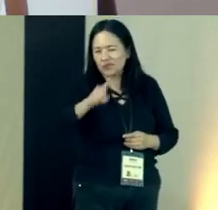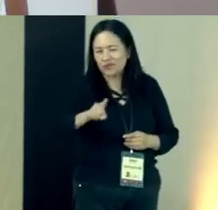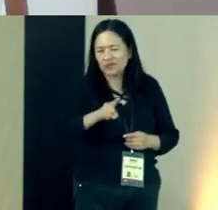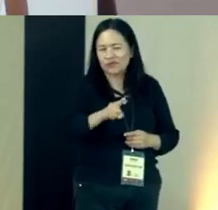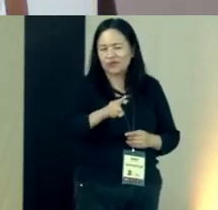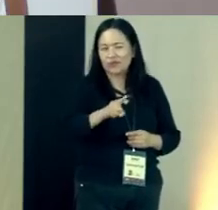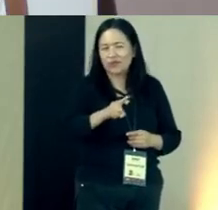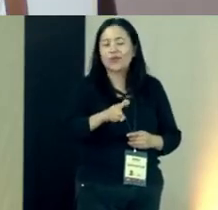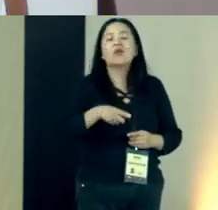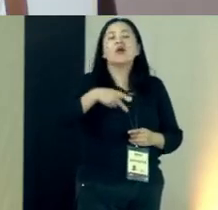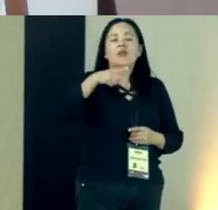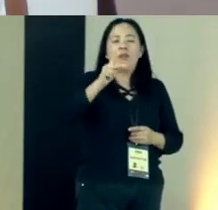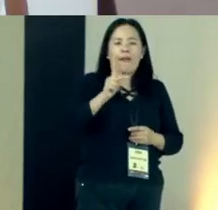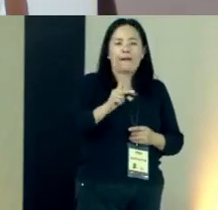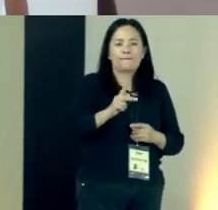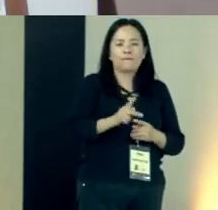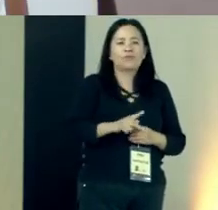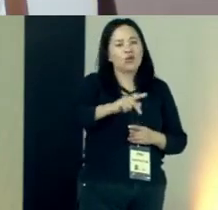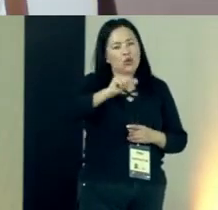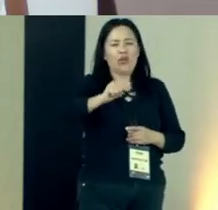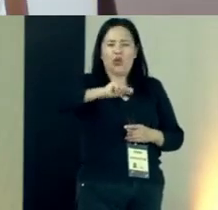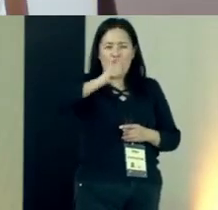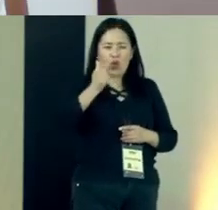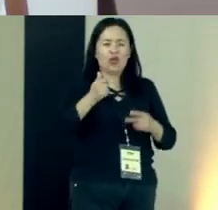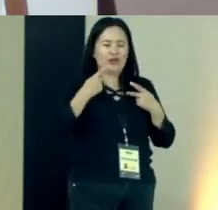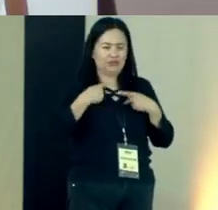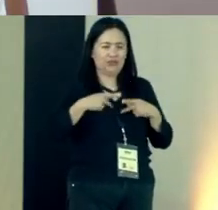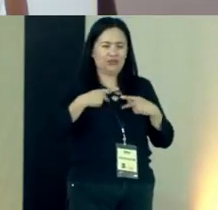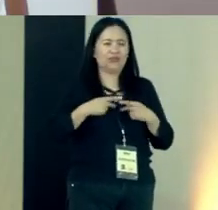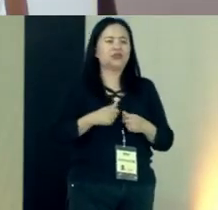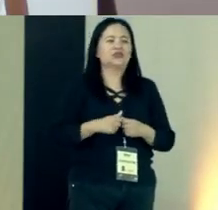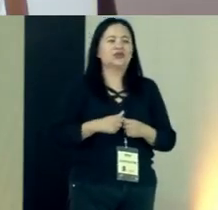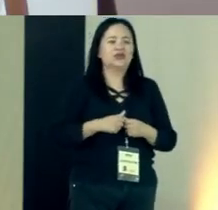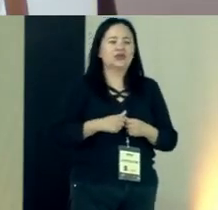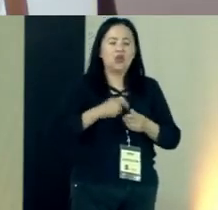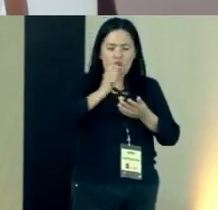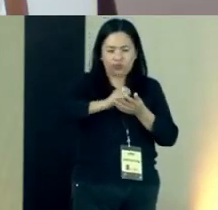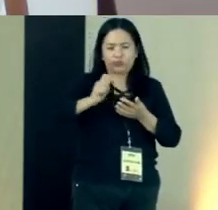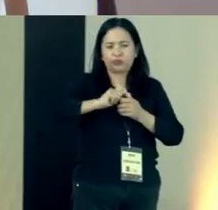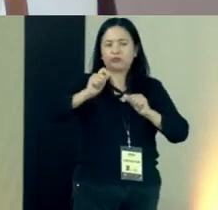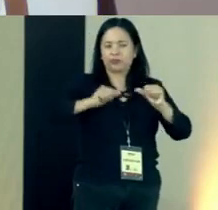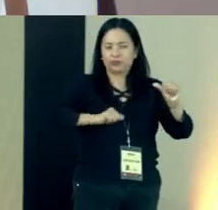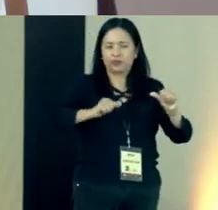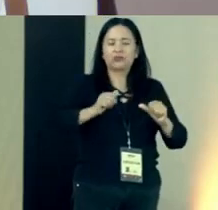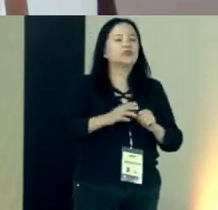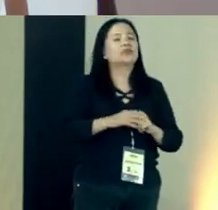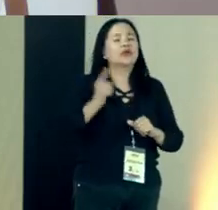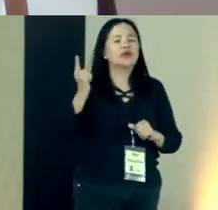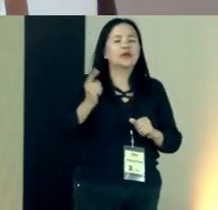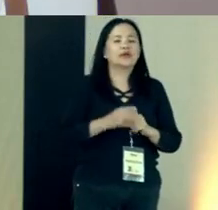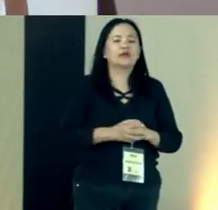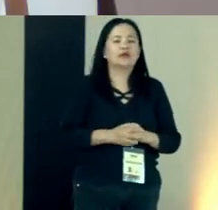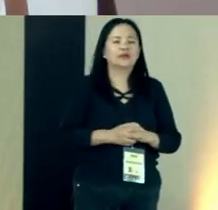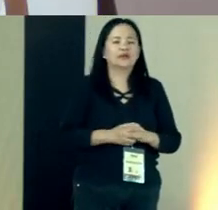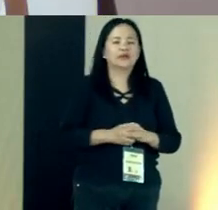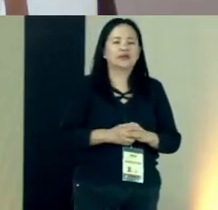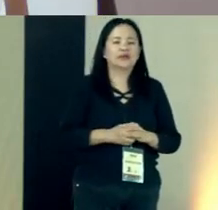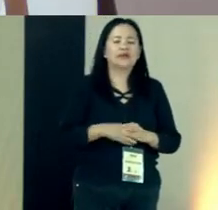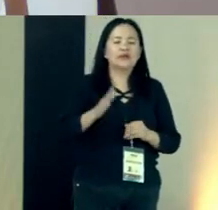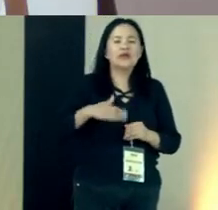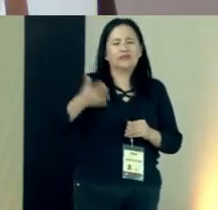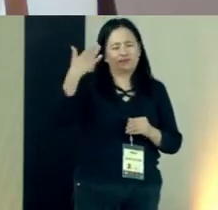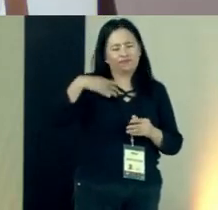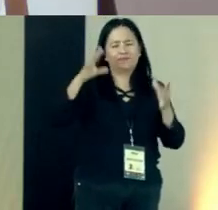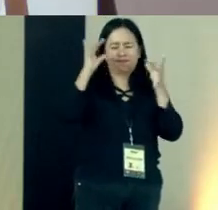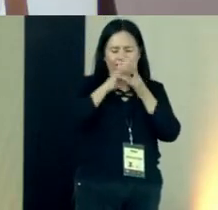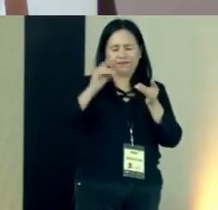lejos de la voz que asumieron otros autores muy activistas, es un autor que explica el mal, o sea, hace más que